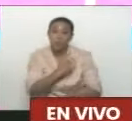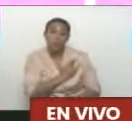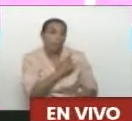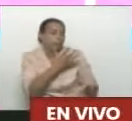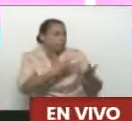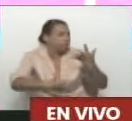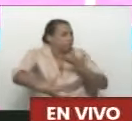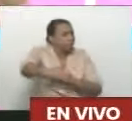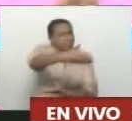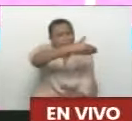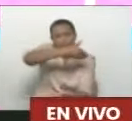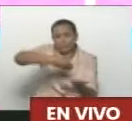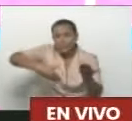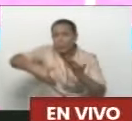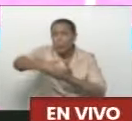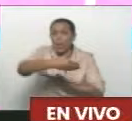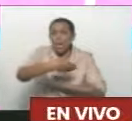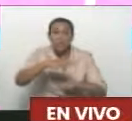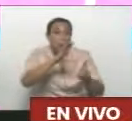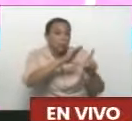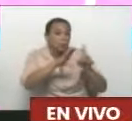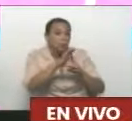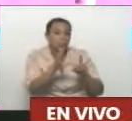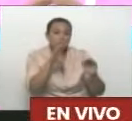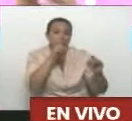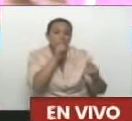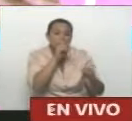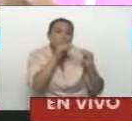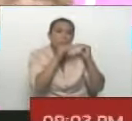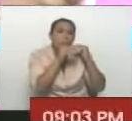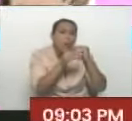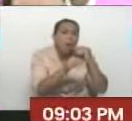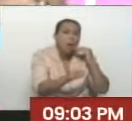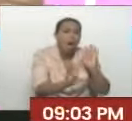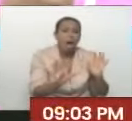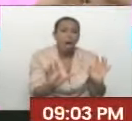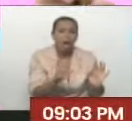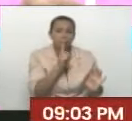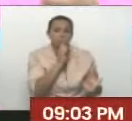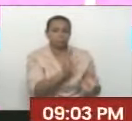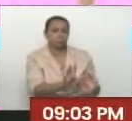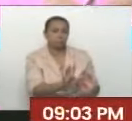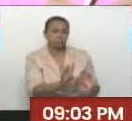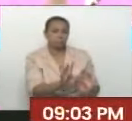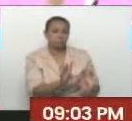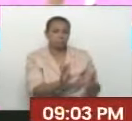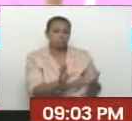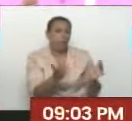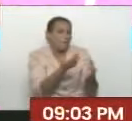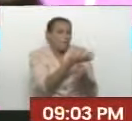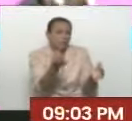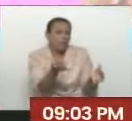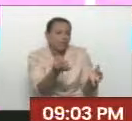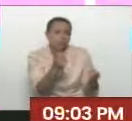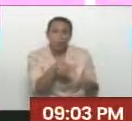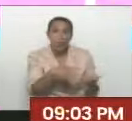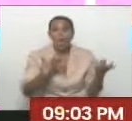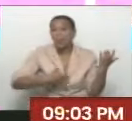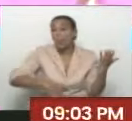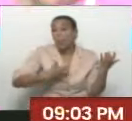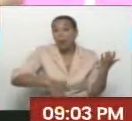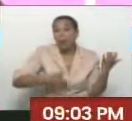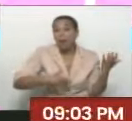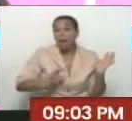venimos, porque ninguna expresión cultural se mantiene absoluta y totalmente genuina. El cuatro es